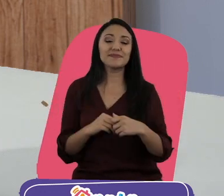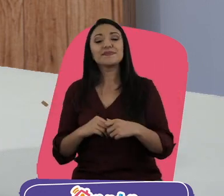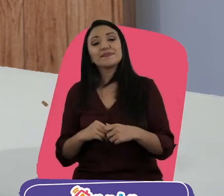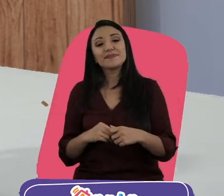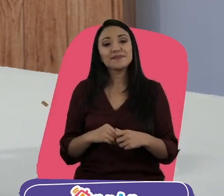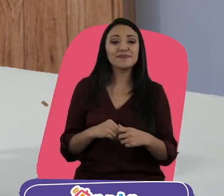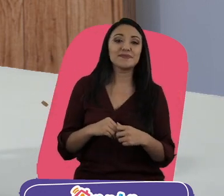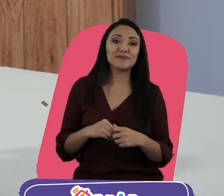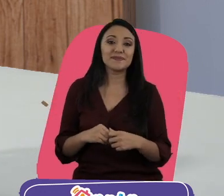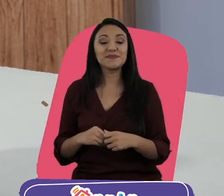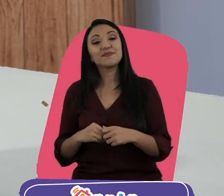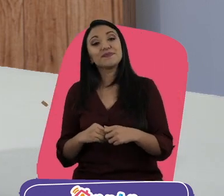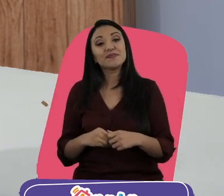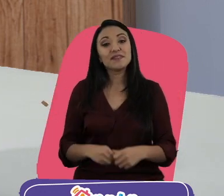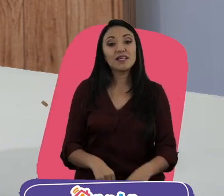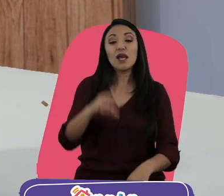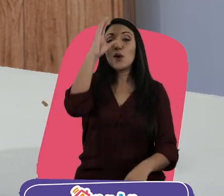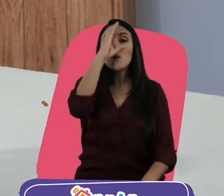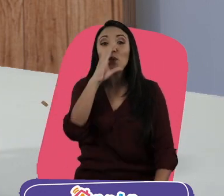resto.